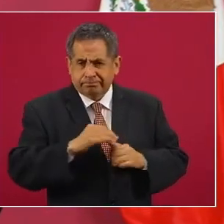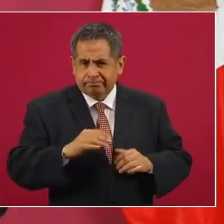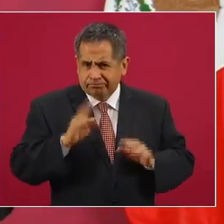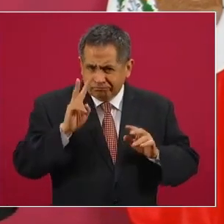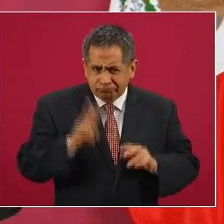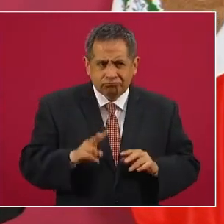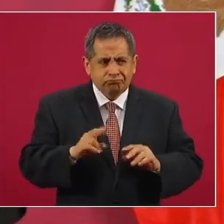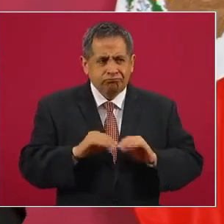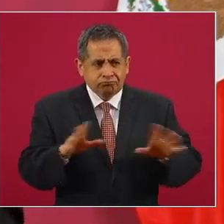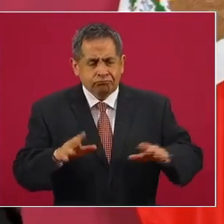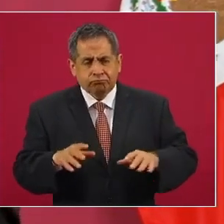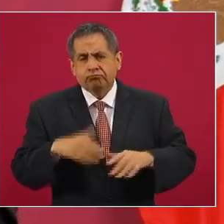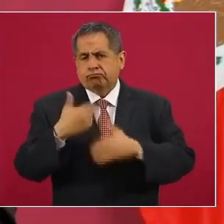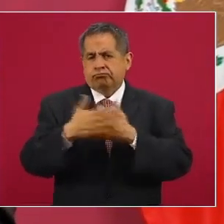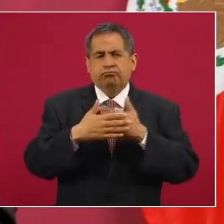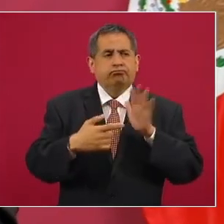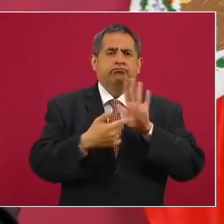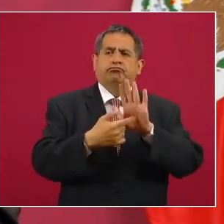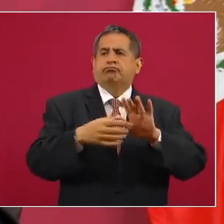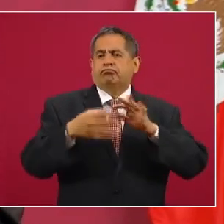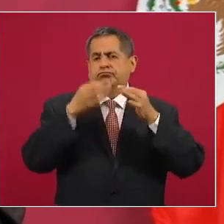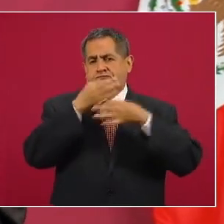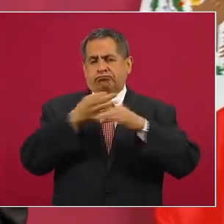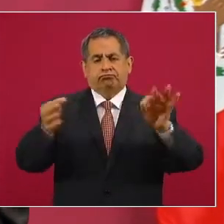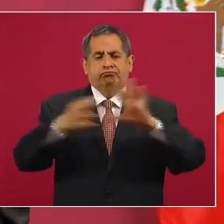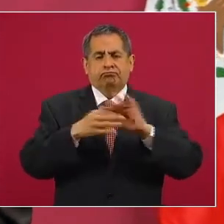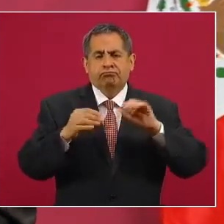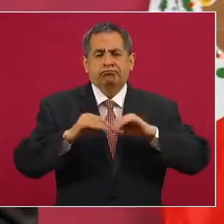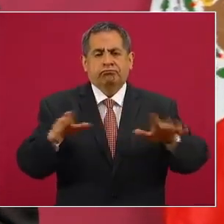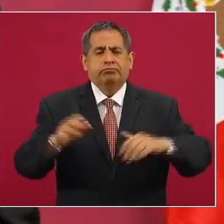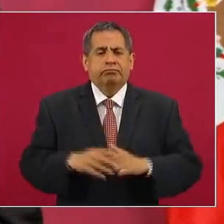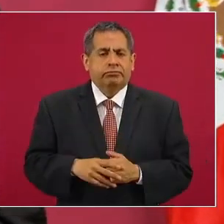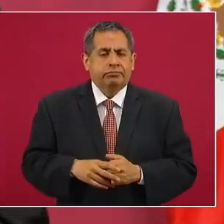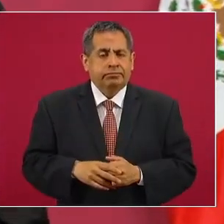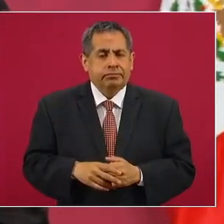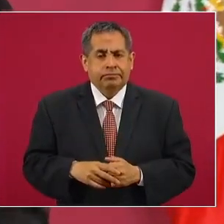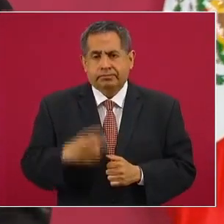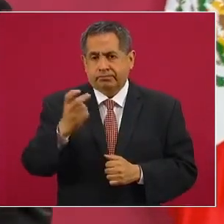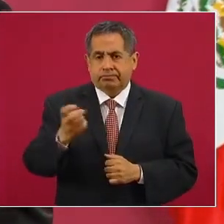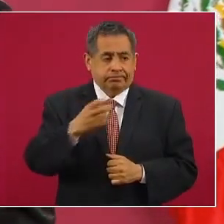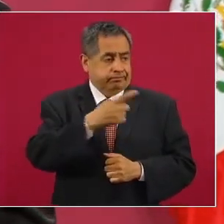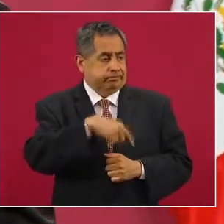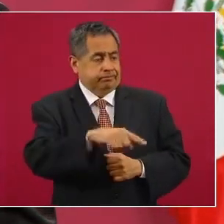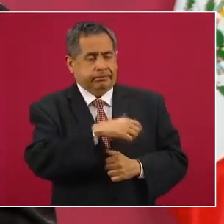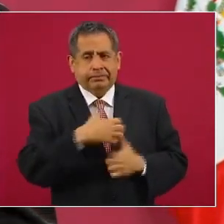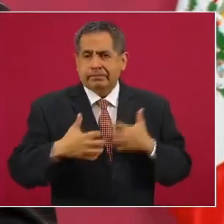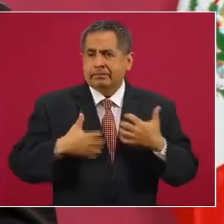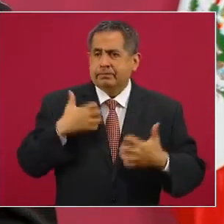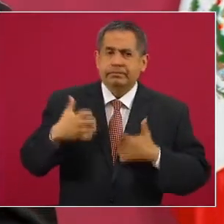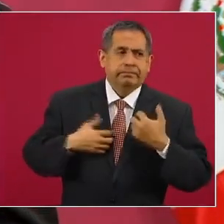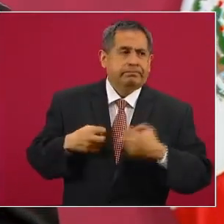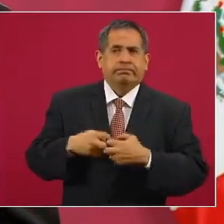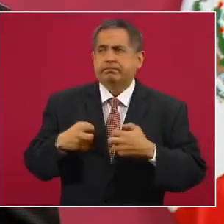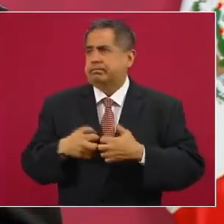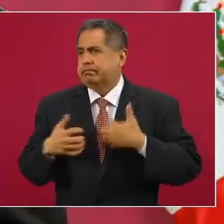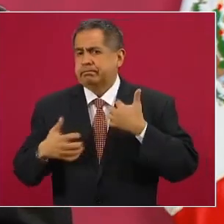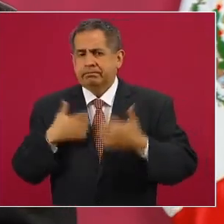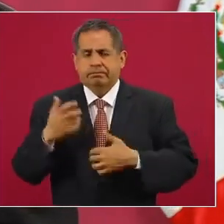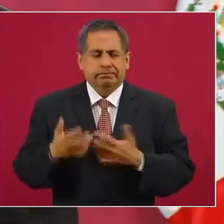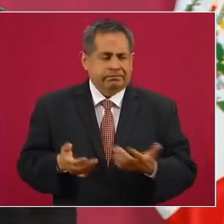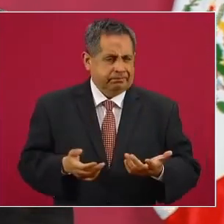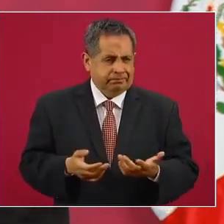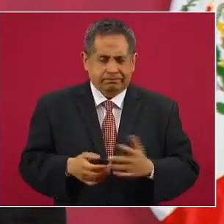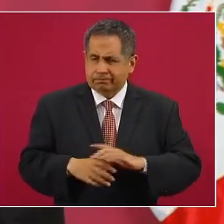y los vamos a dar a conocer aquí. Por eso están muy nerviosos,